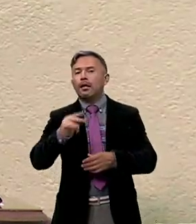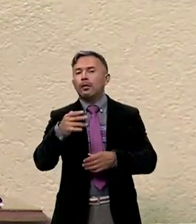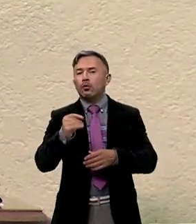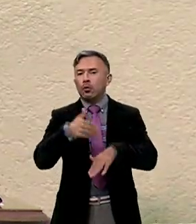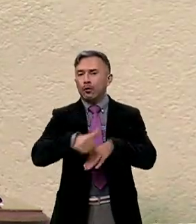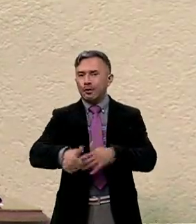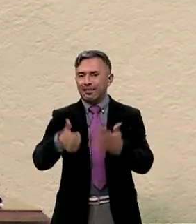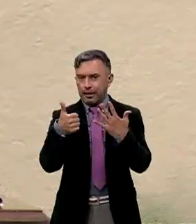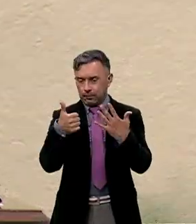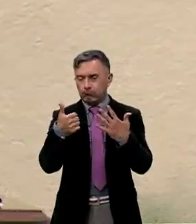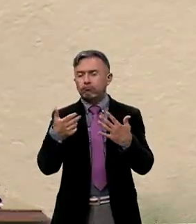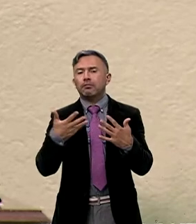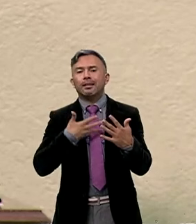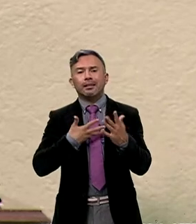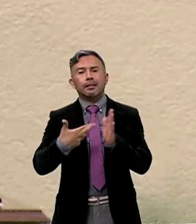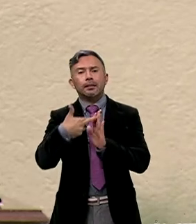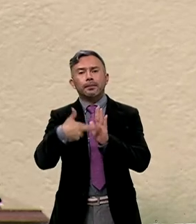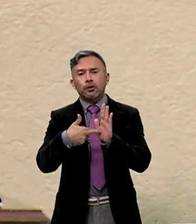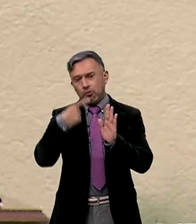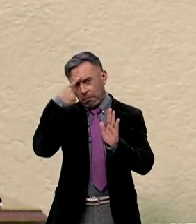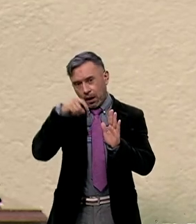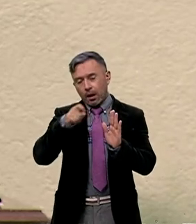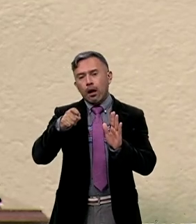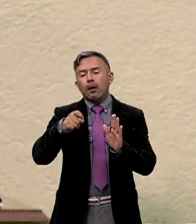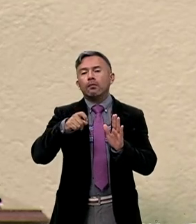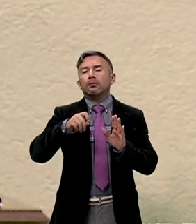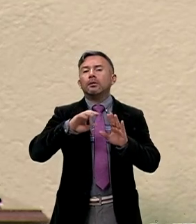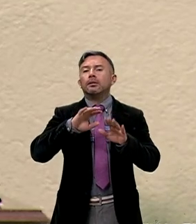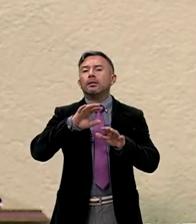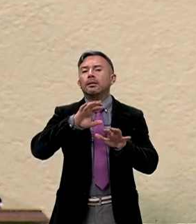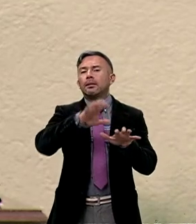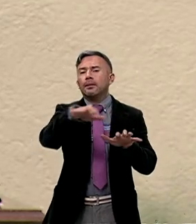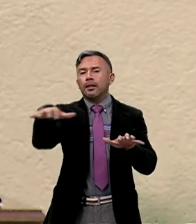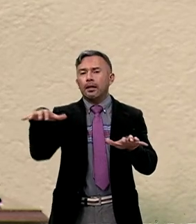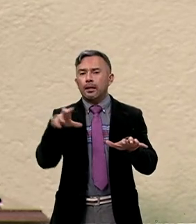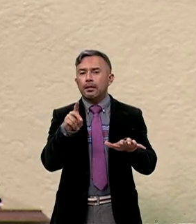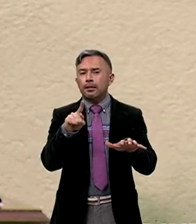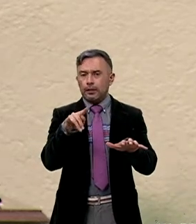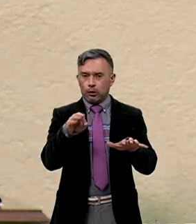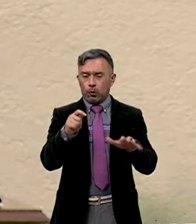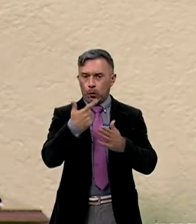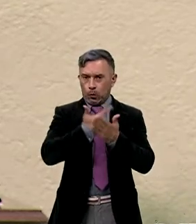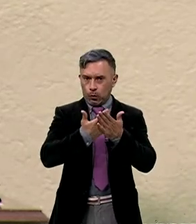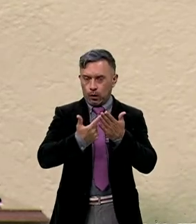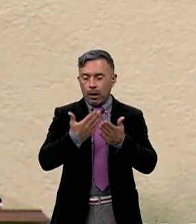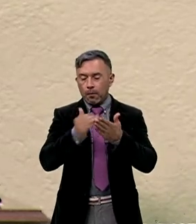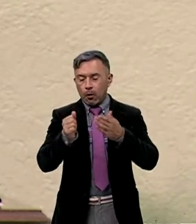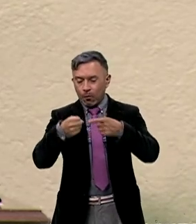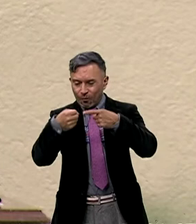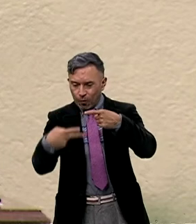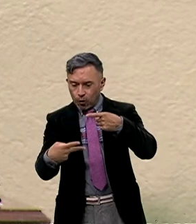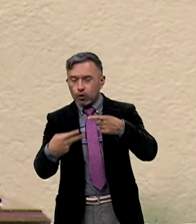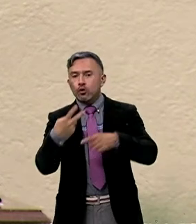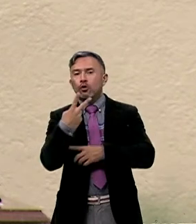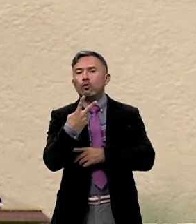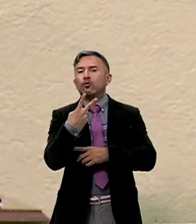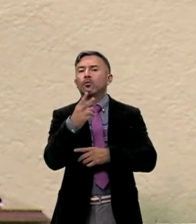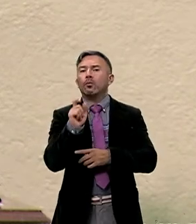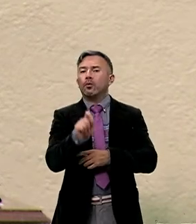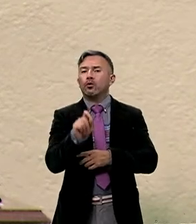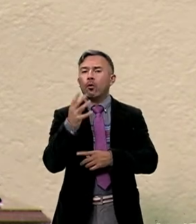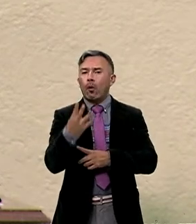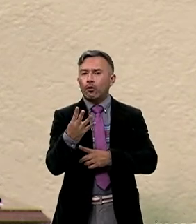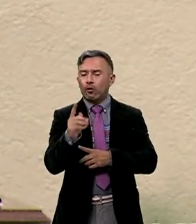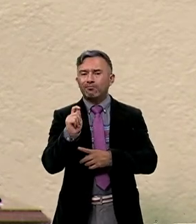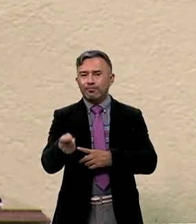lineamientos para el desarrollo del cómputo distrital de la consulta popular cuyo numeral 2.4 establece que las juntas distritales